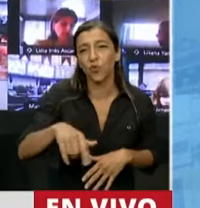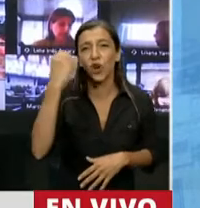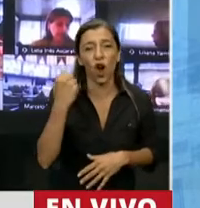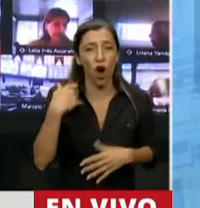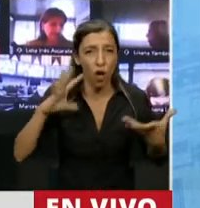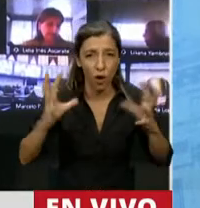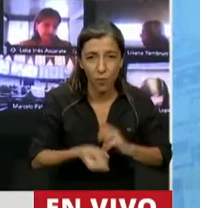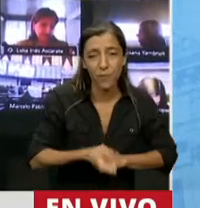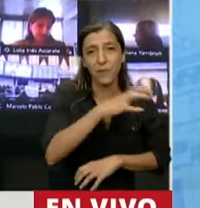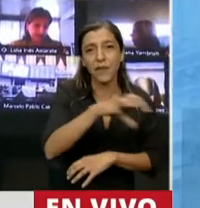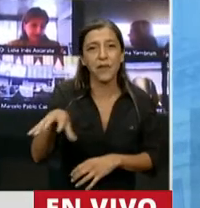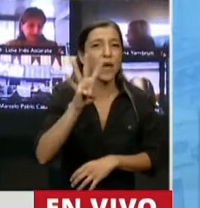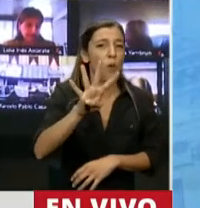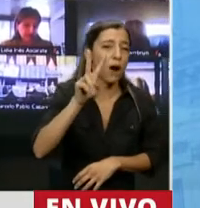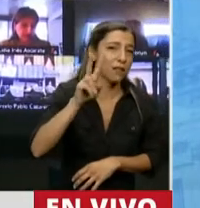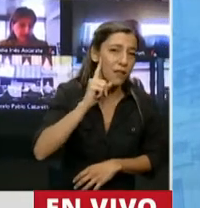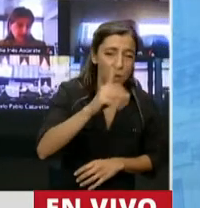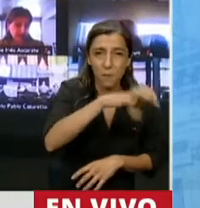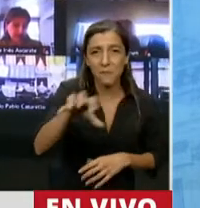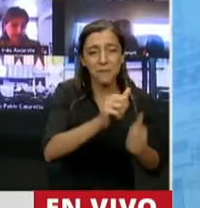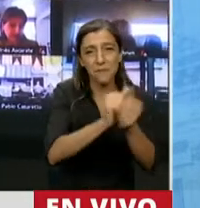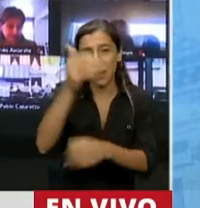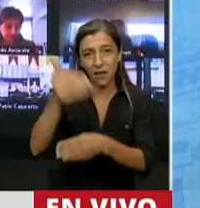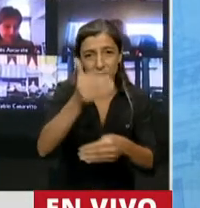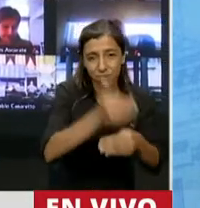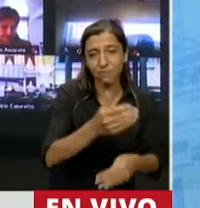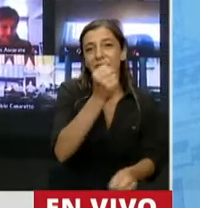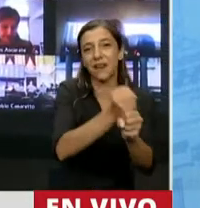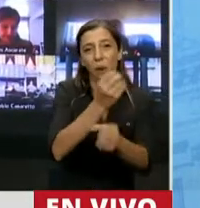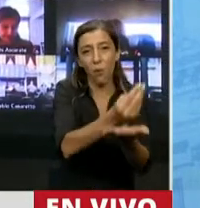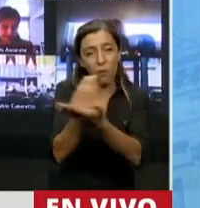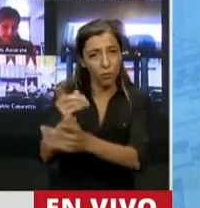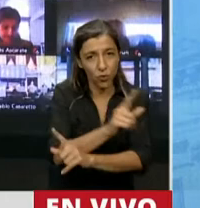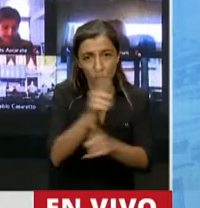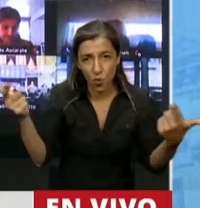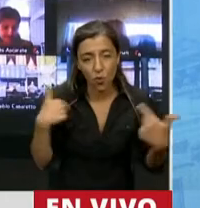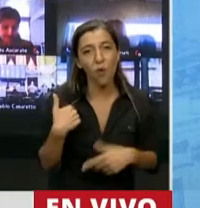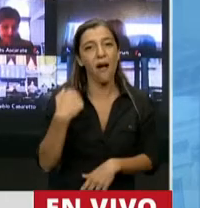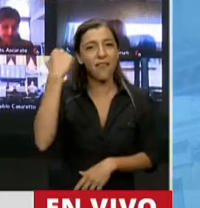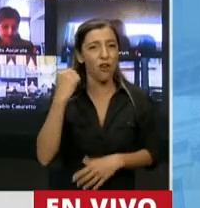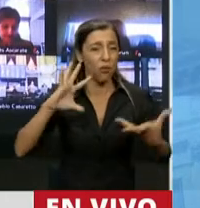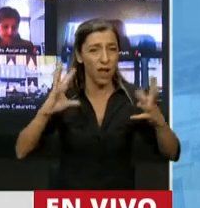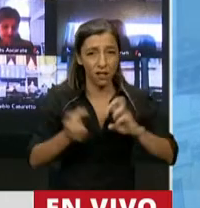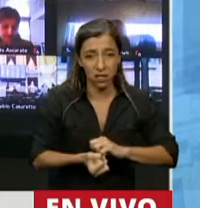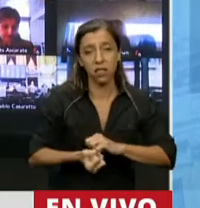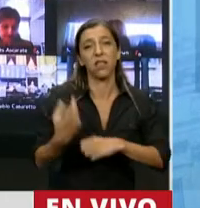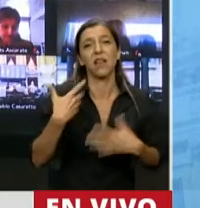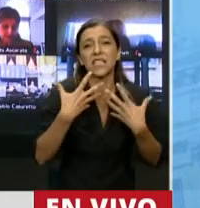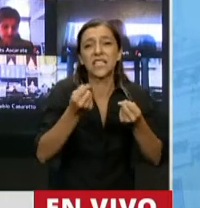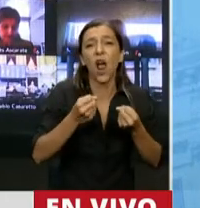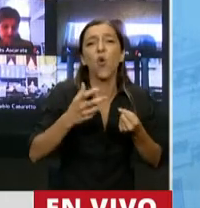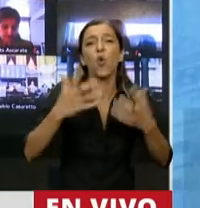con falta de empleo con un sistema de salud colapsado con nuestros médicos exhaustos